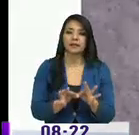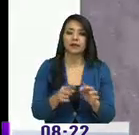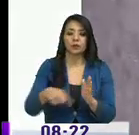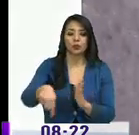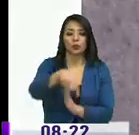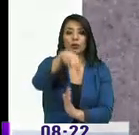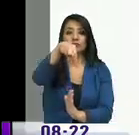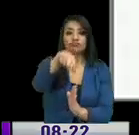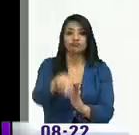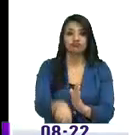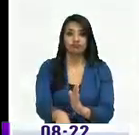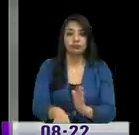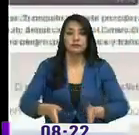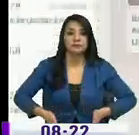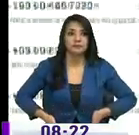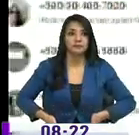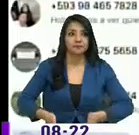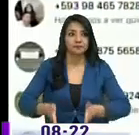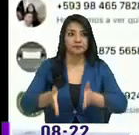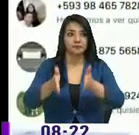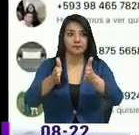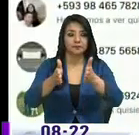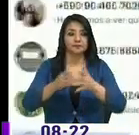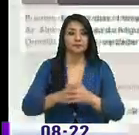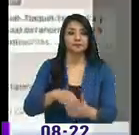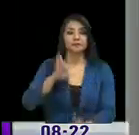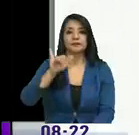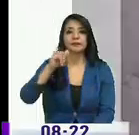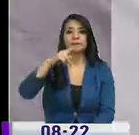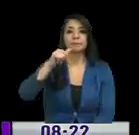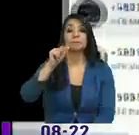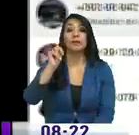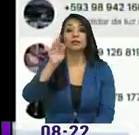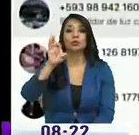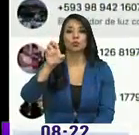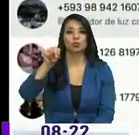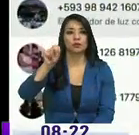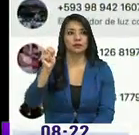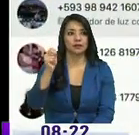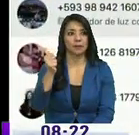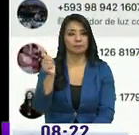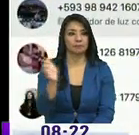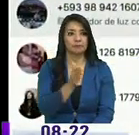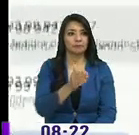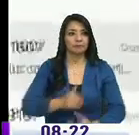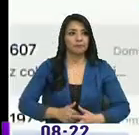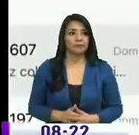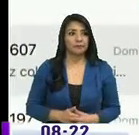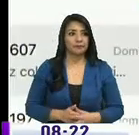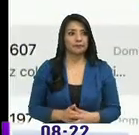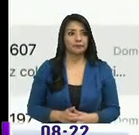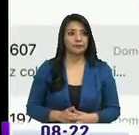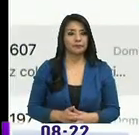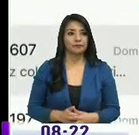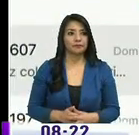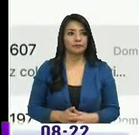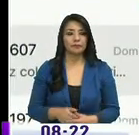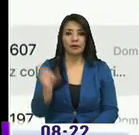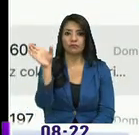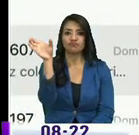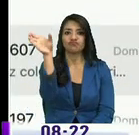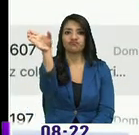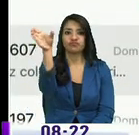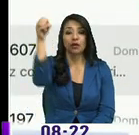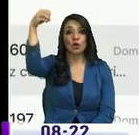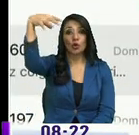se encuentra, como les decimos, en la calle Joaquín Timantuña. Y miren, el medidor de luz